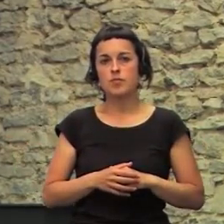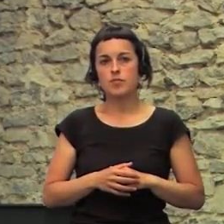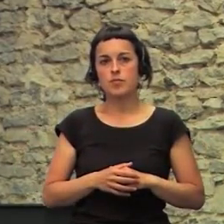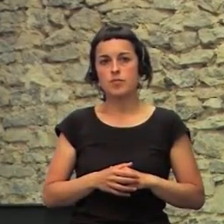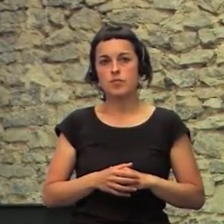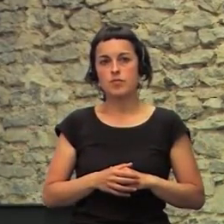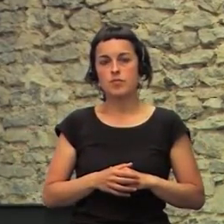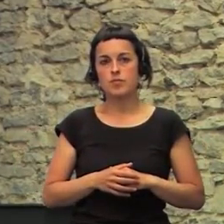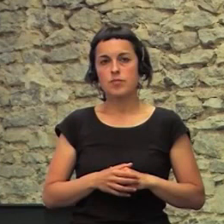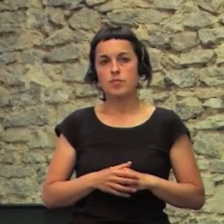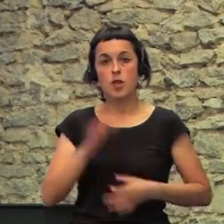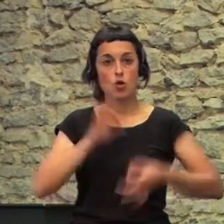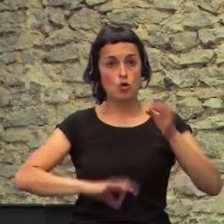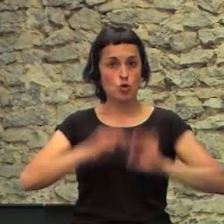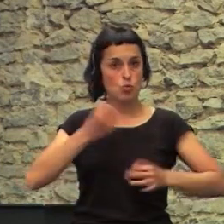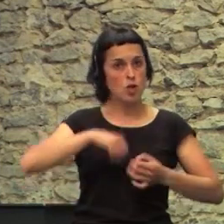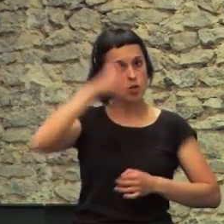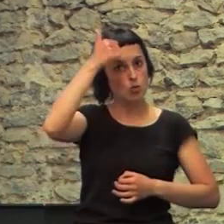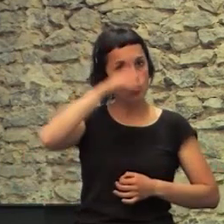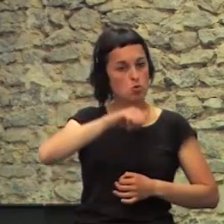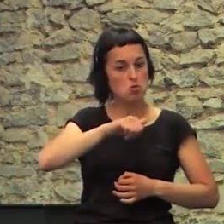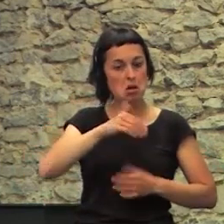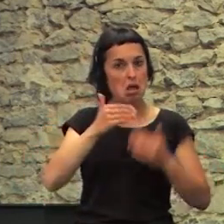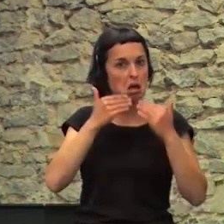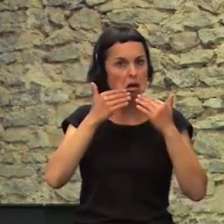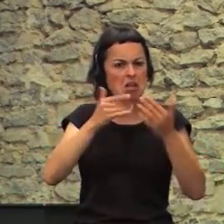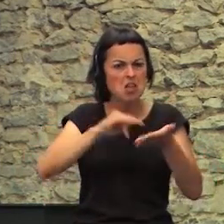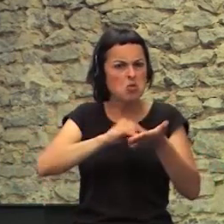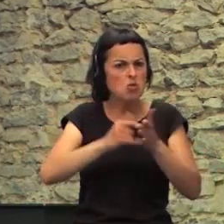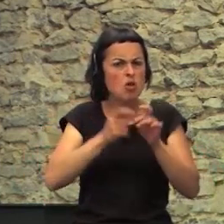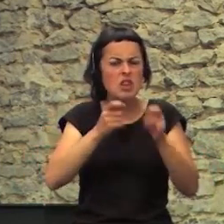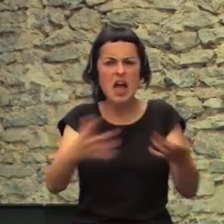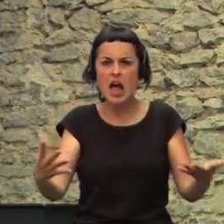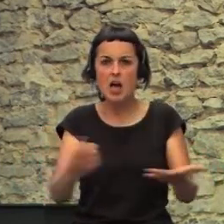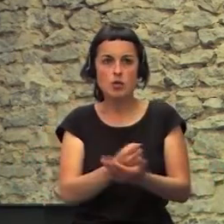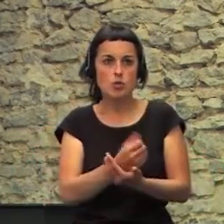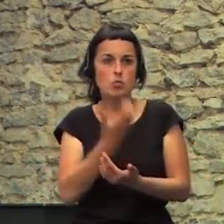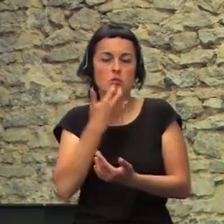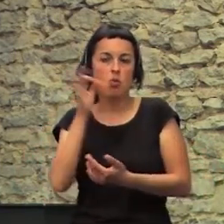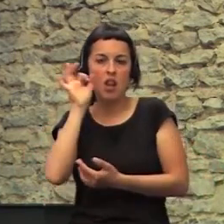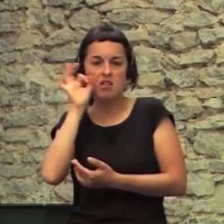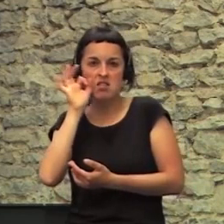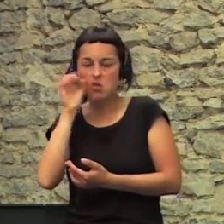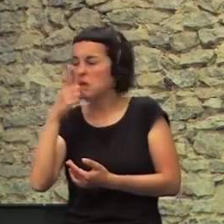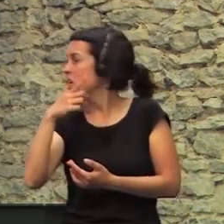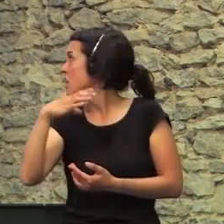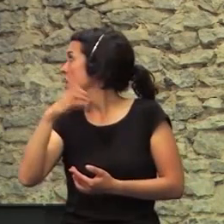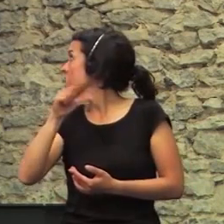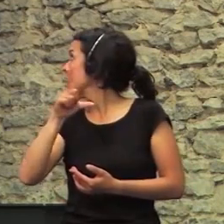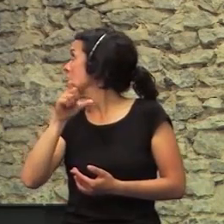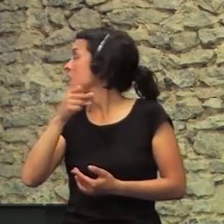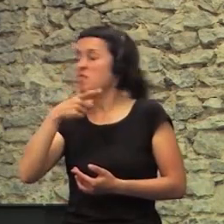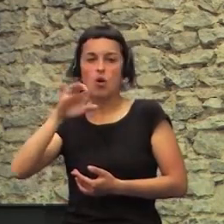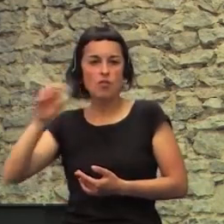que la testosterona puede solucionar absolutamente todo. Por ejemplo, el síndrome de Klinefelter, hay problemas asociados